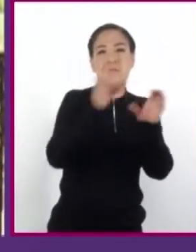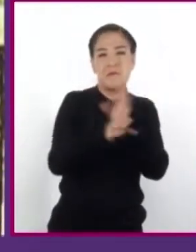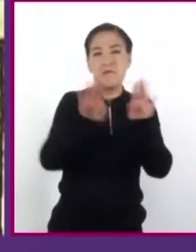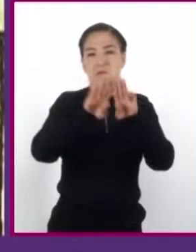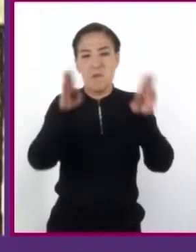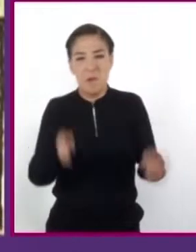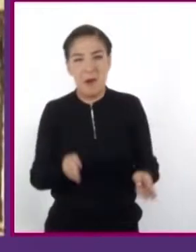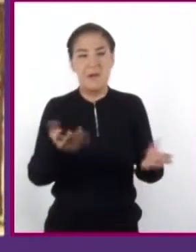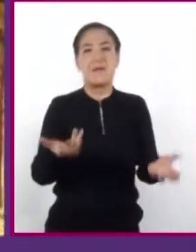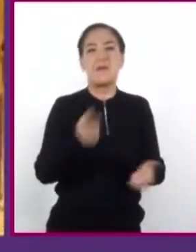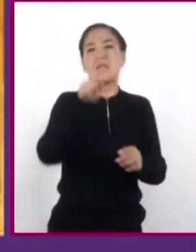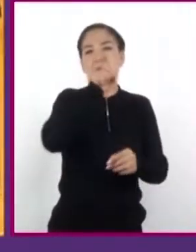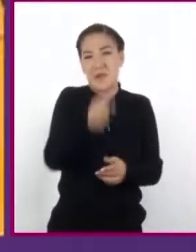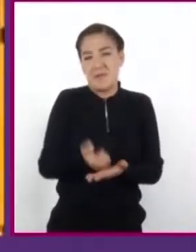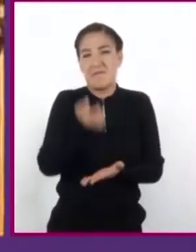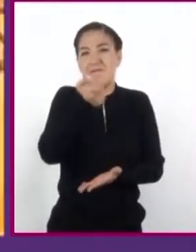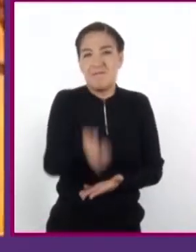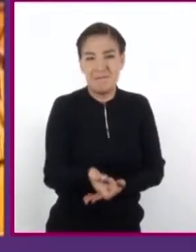de crédito.